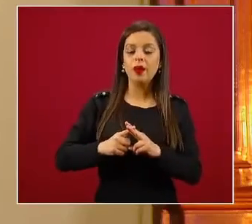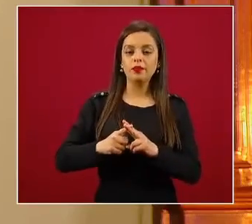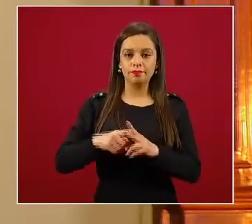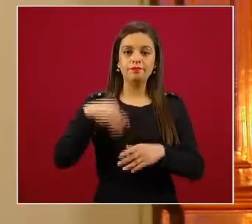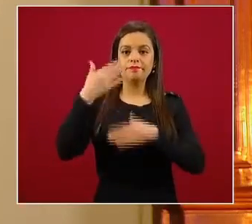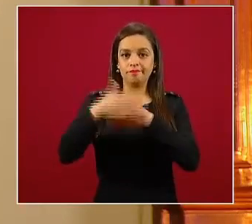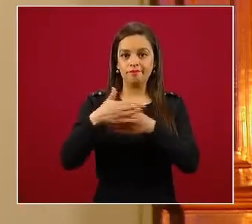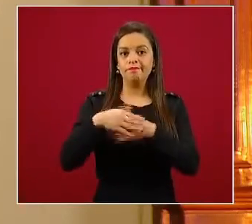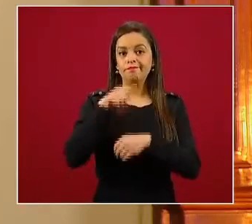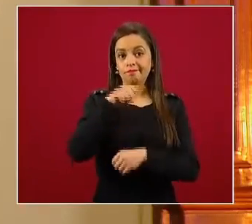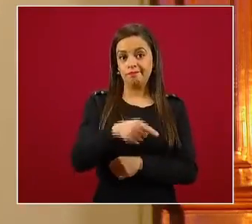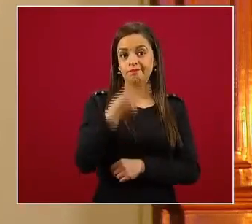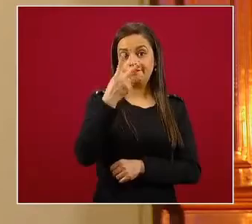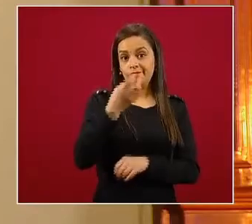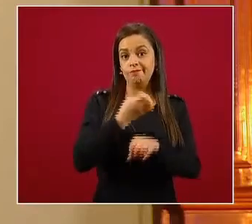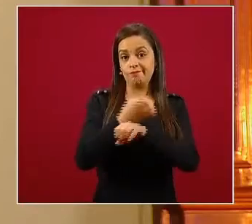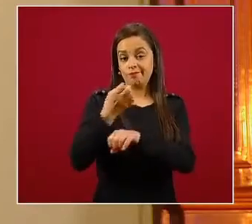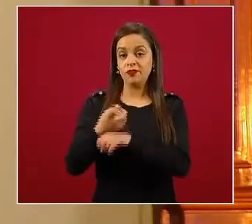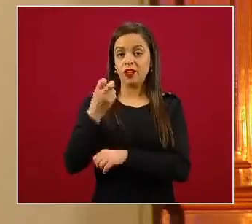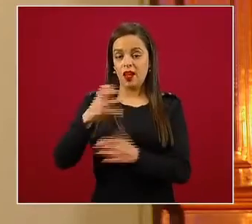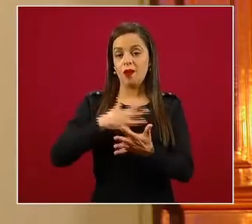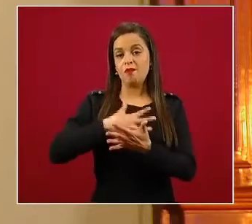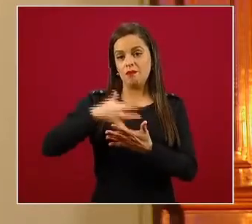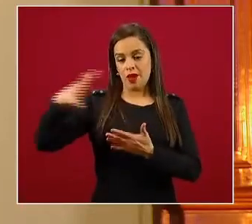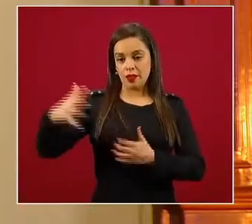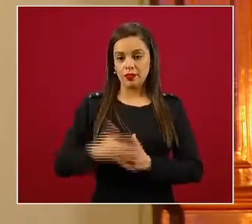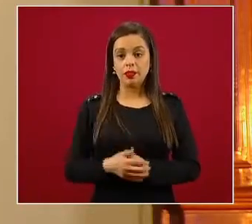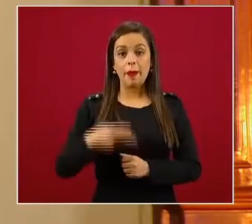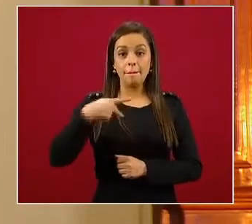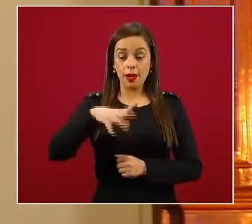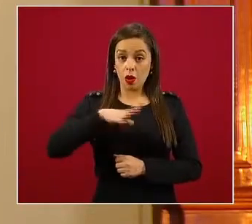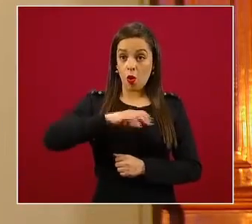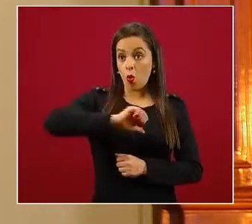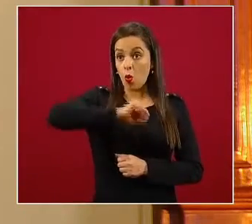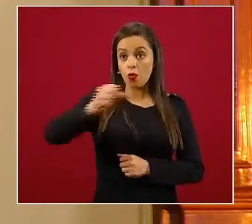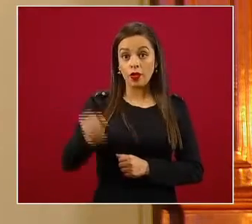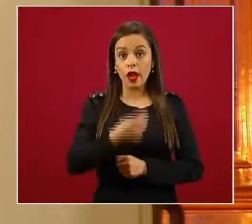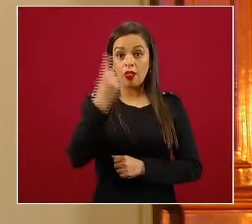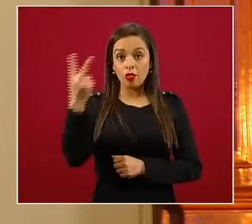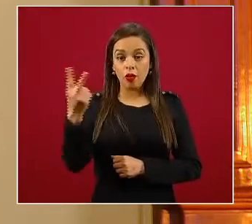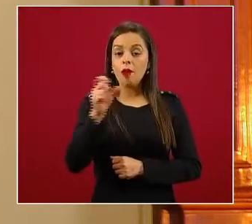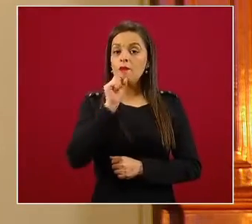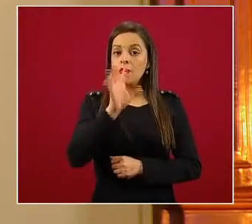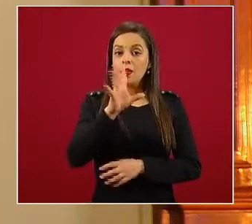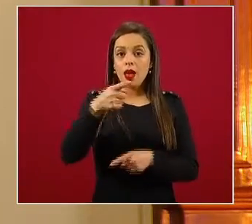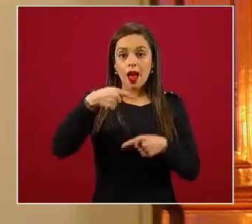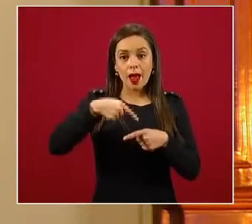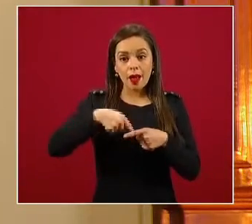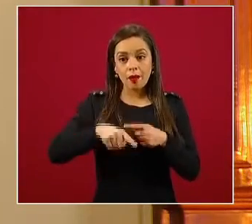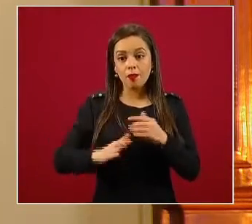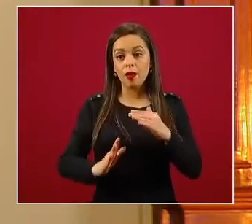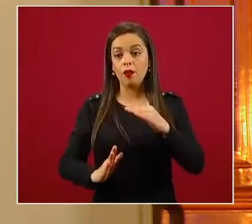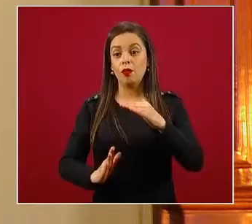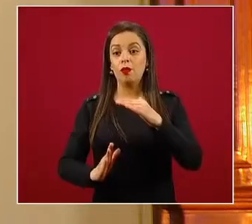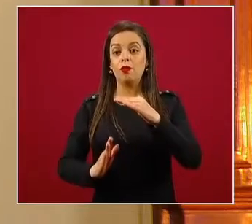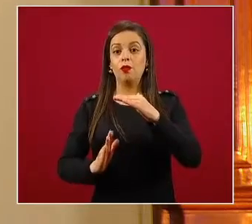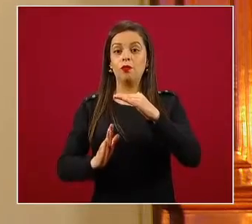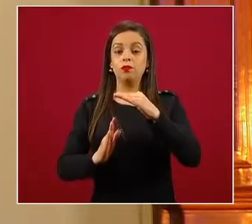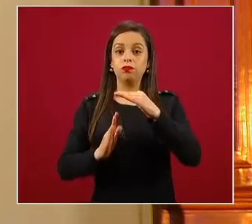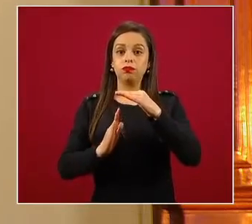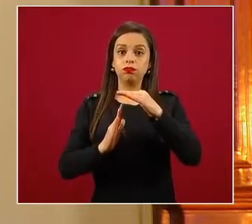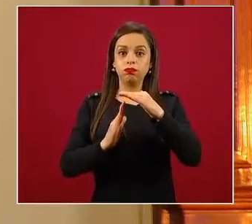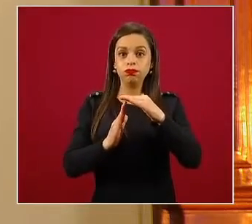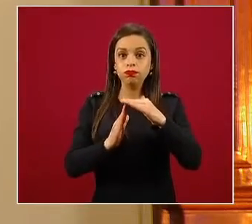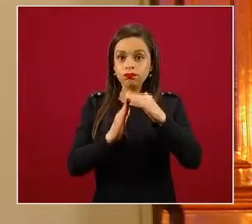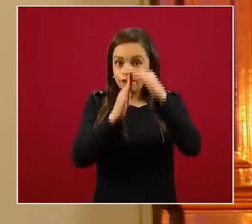fechas hay otras entidades federativas también que están iniciando o están también por llegar a sus ACMEs,